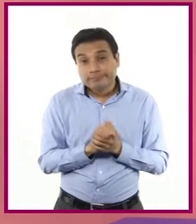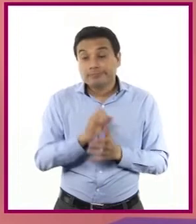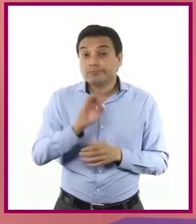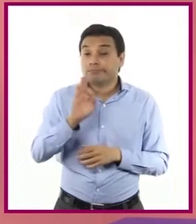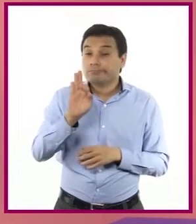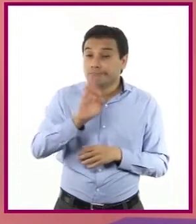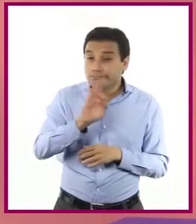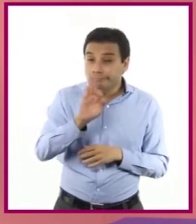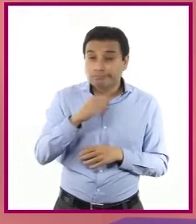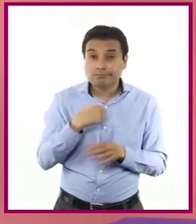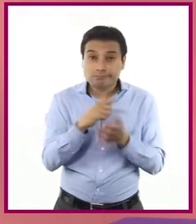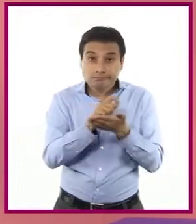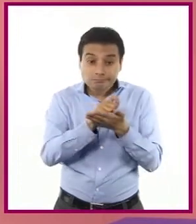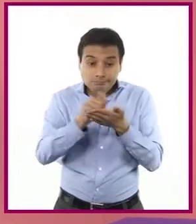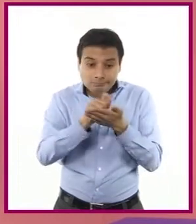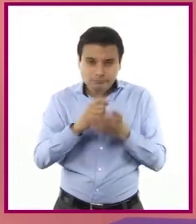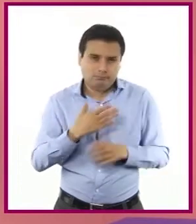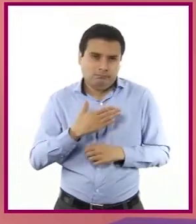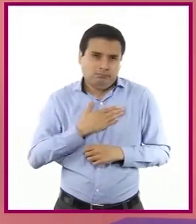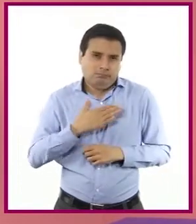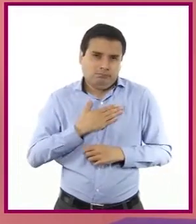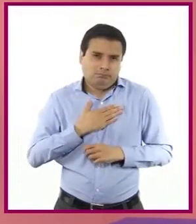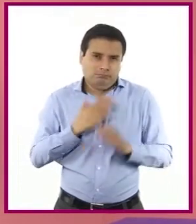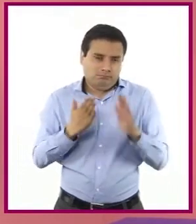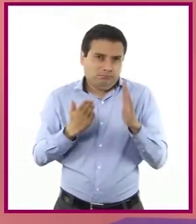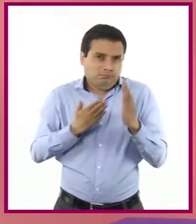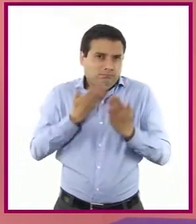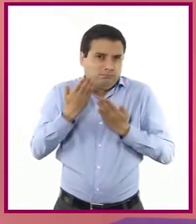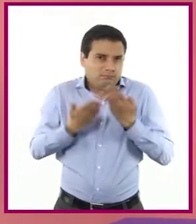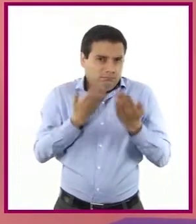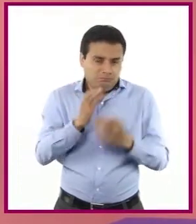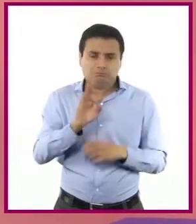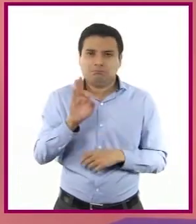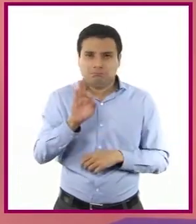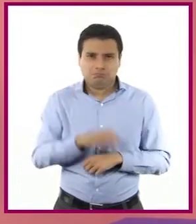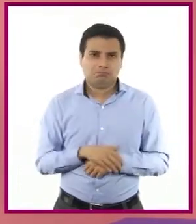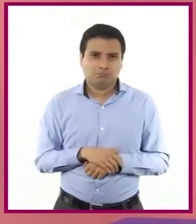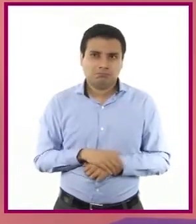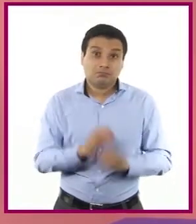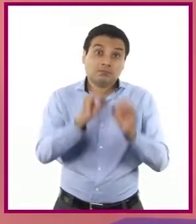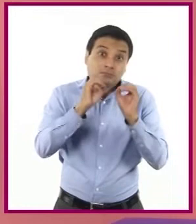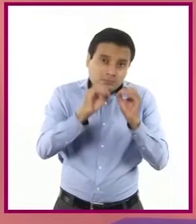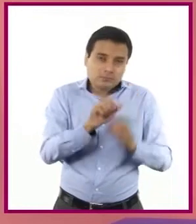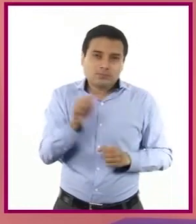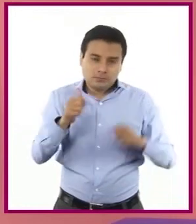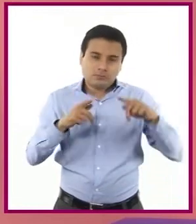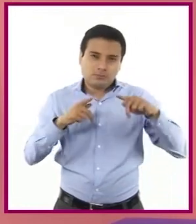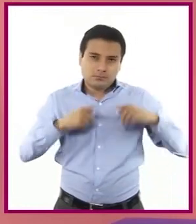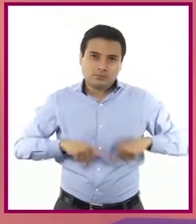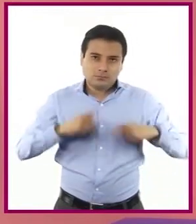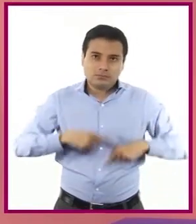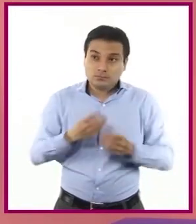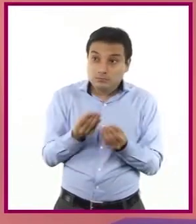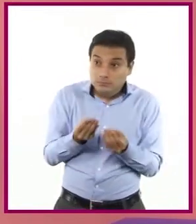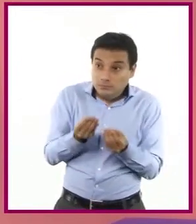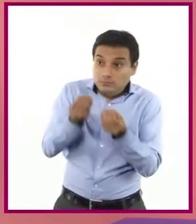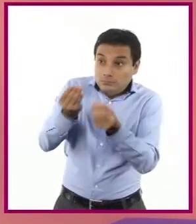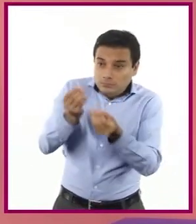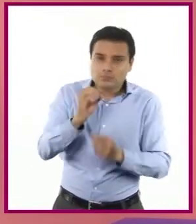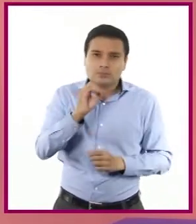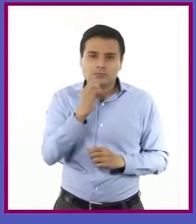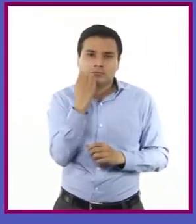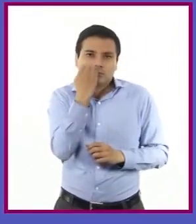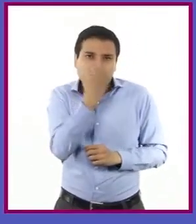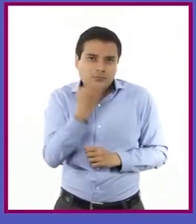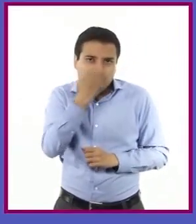estés escribiendo como método de estudio para darle esa información a alguien más o para un reporte